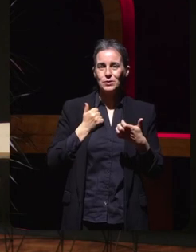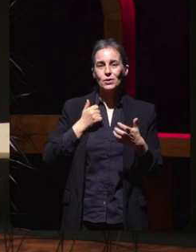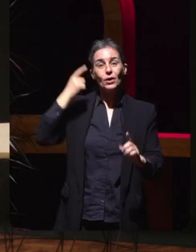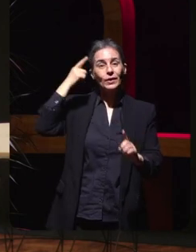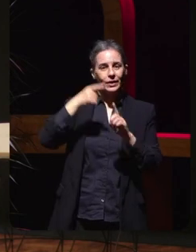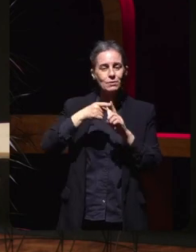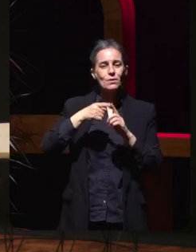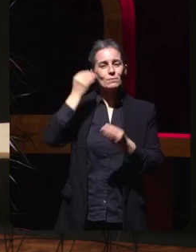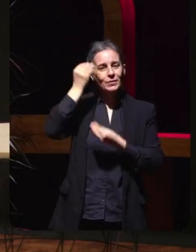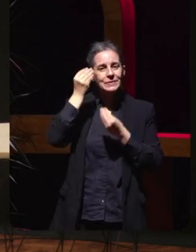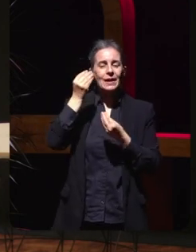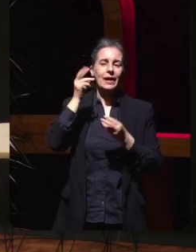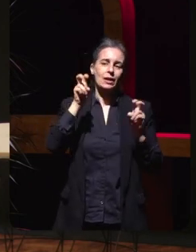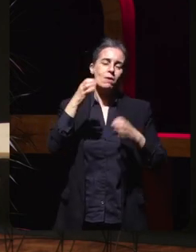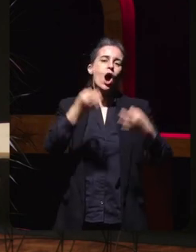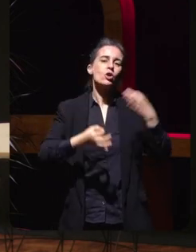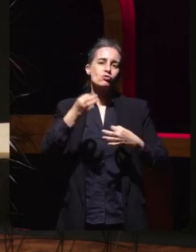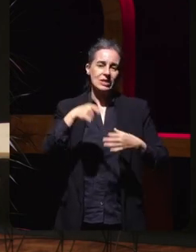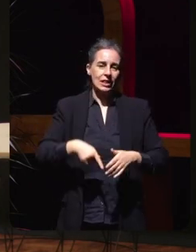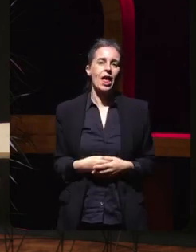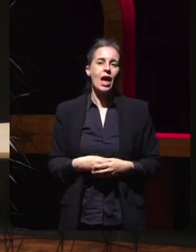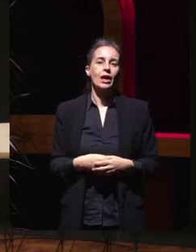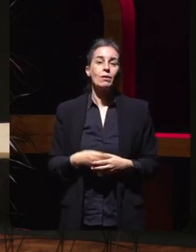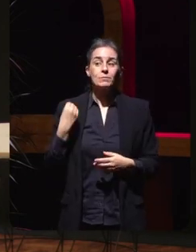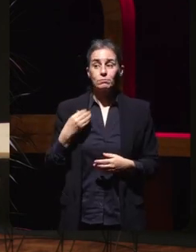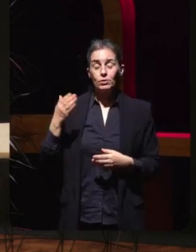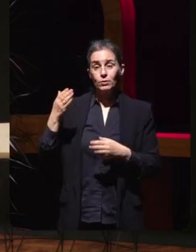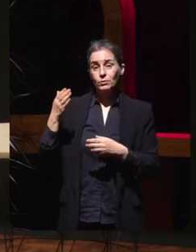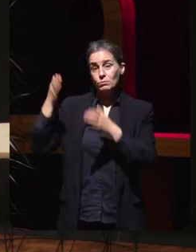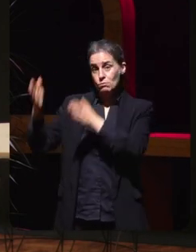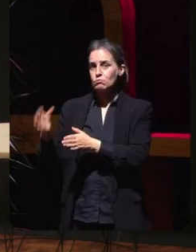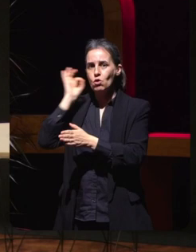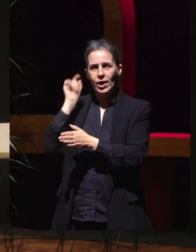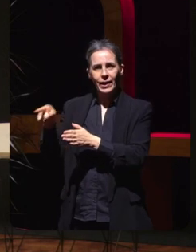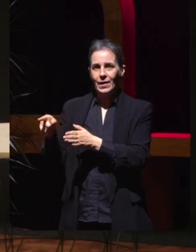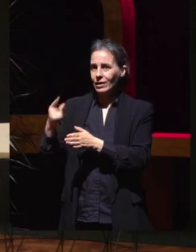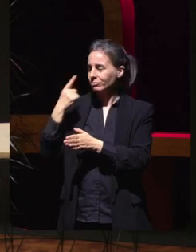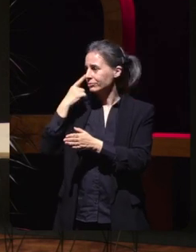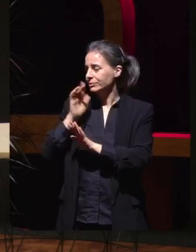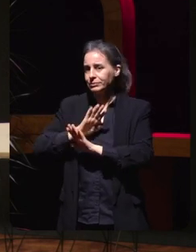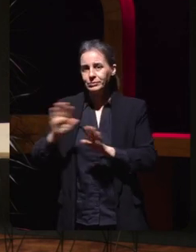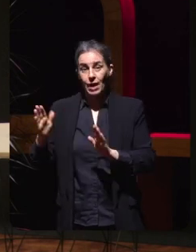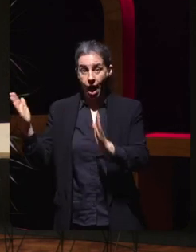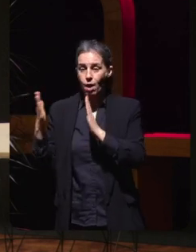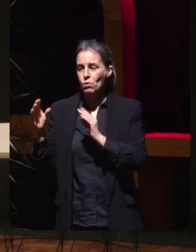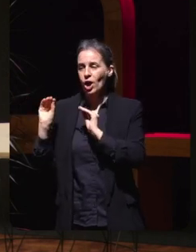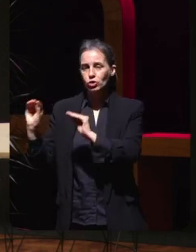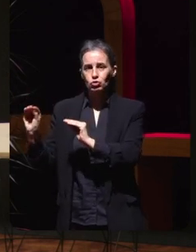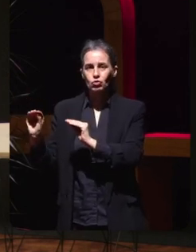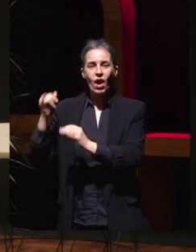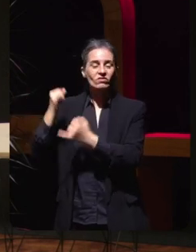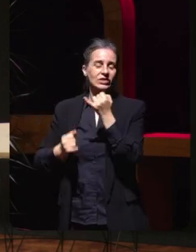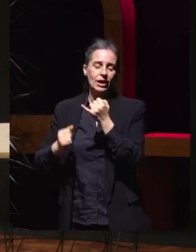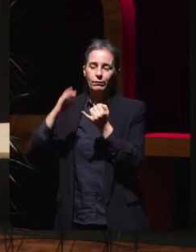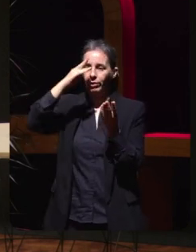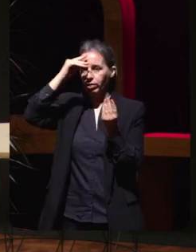reparar yo un poquillo a sus tiza no a ser una de tantas mujeres extraordinarias no sé eu tempo que cayeron no es que cemento Aparte